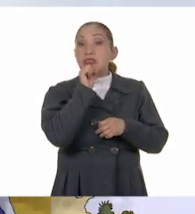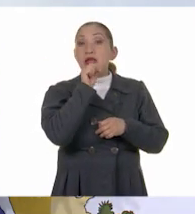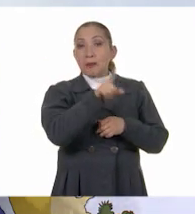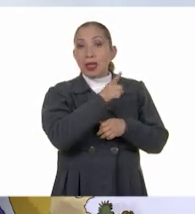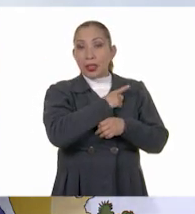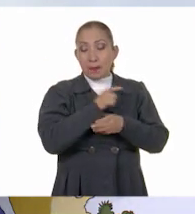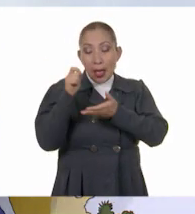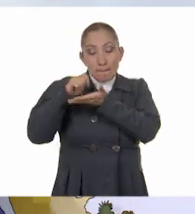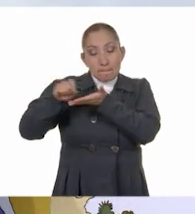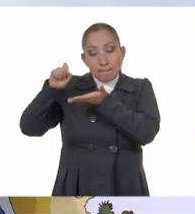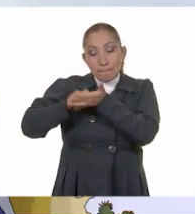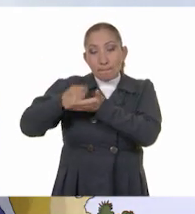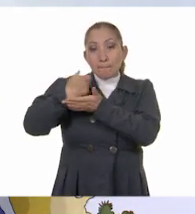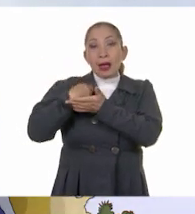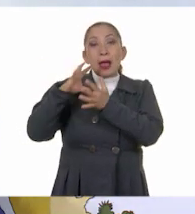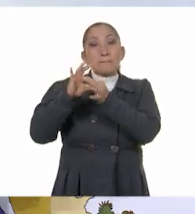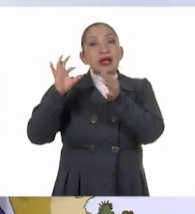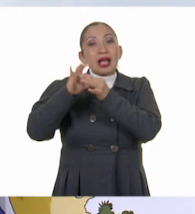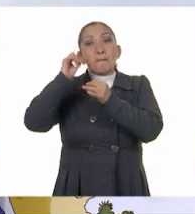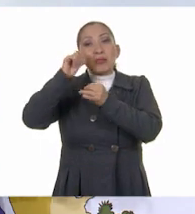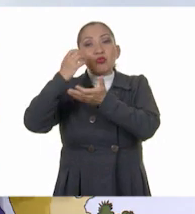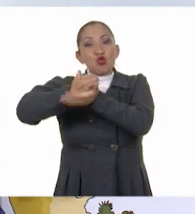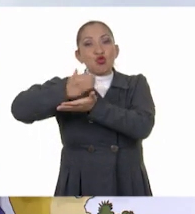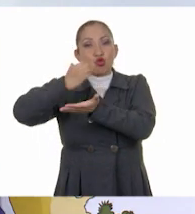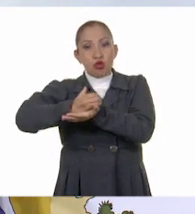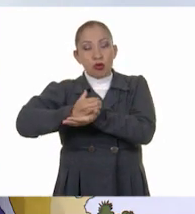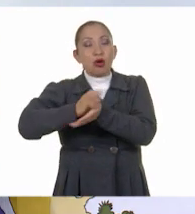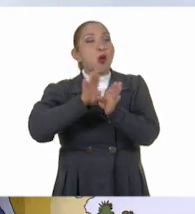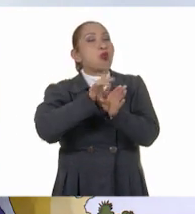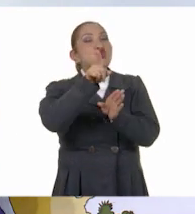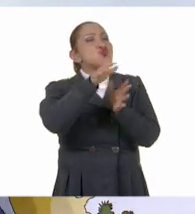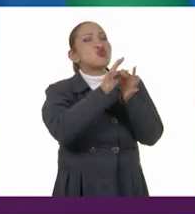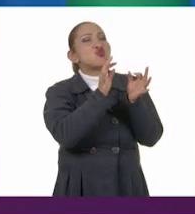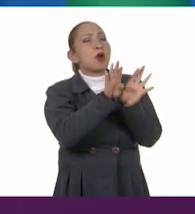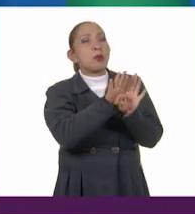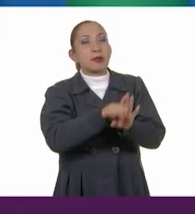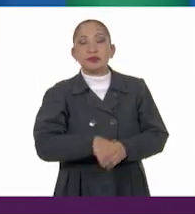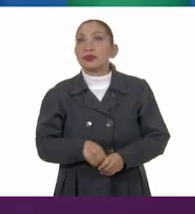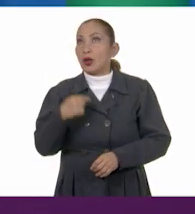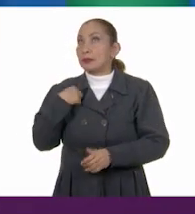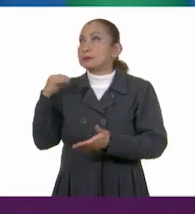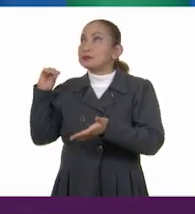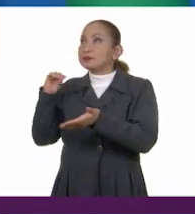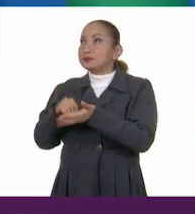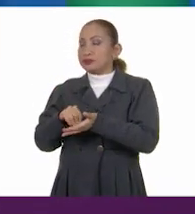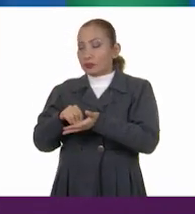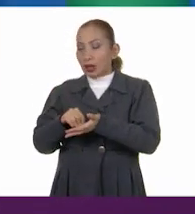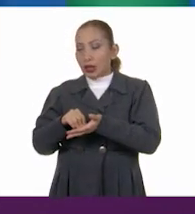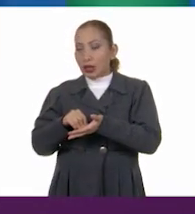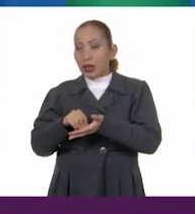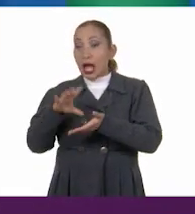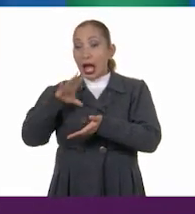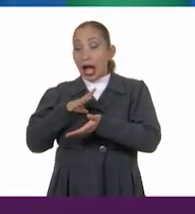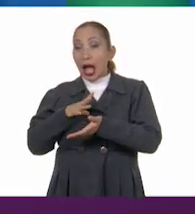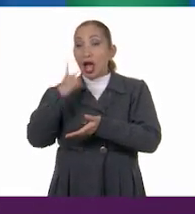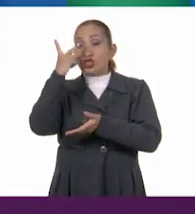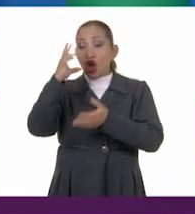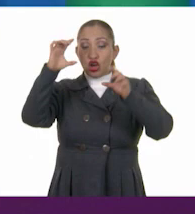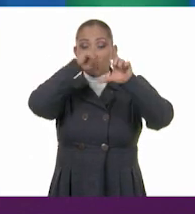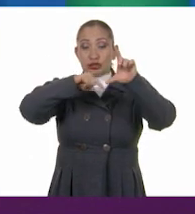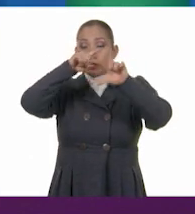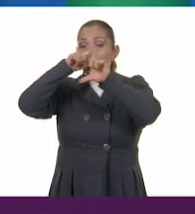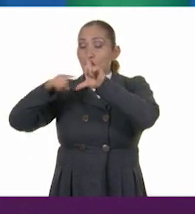que escribirlo en nuestro instructivo. Entonces, ¿cómo lo escribirías? Ah, pues le pondría, hay que recortar dos